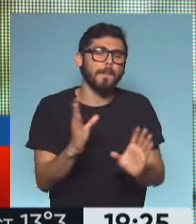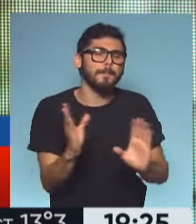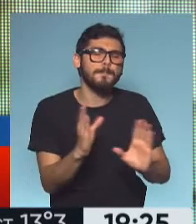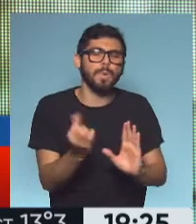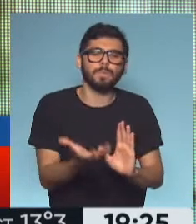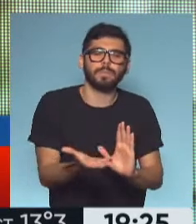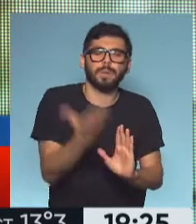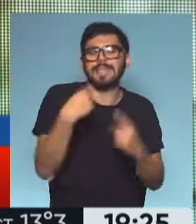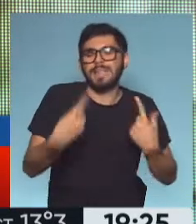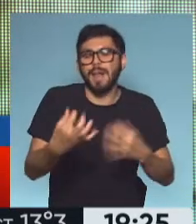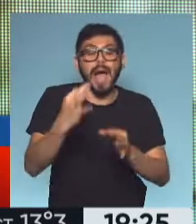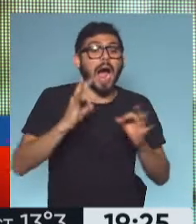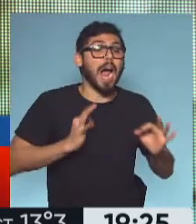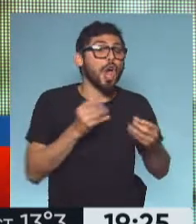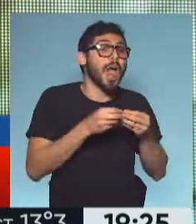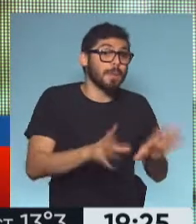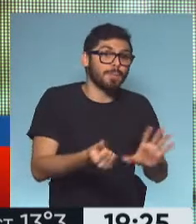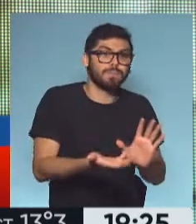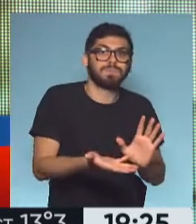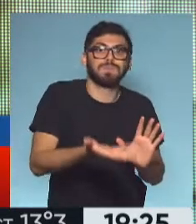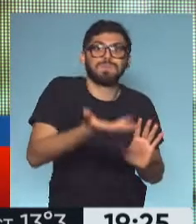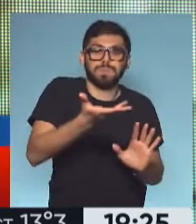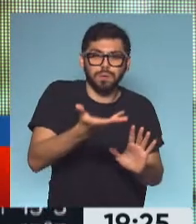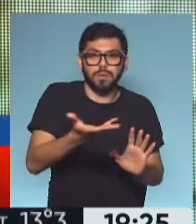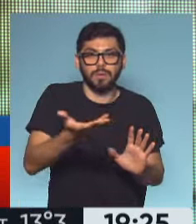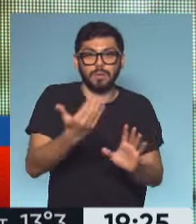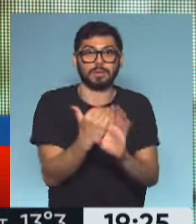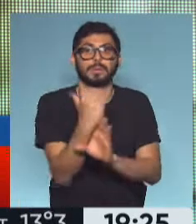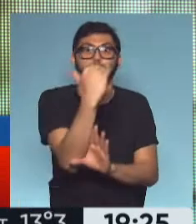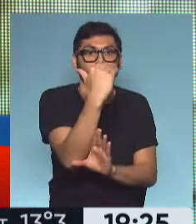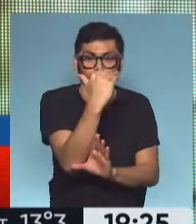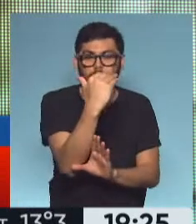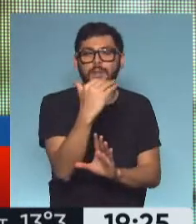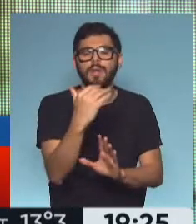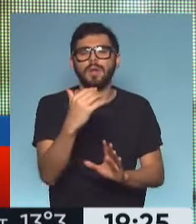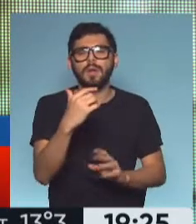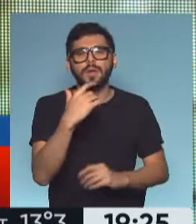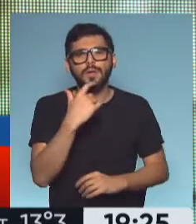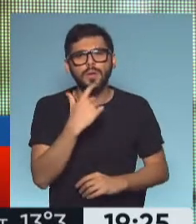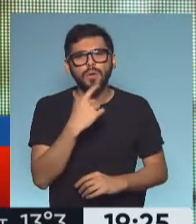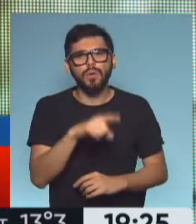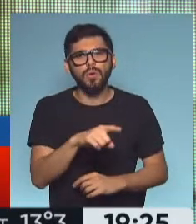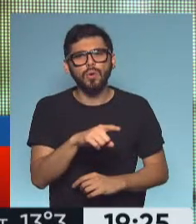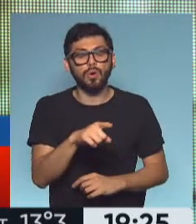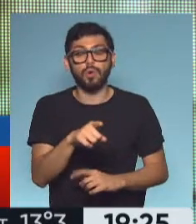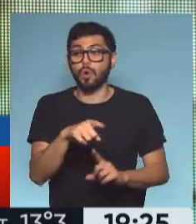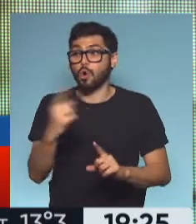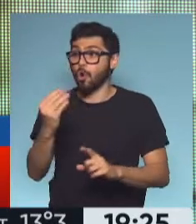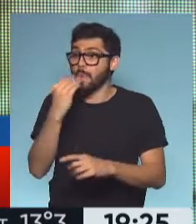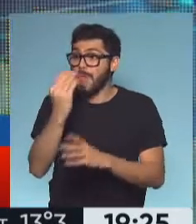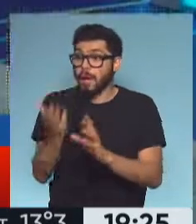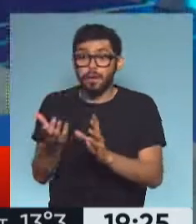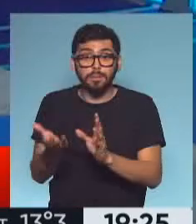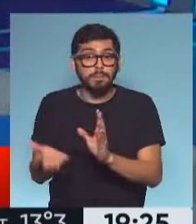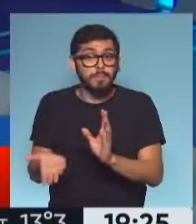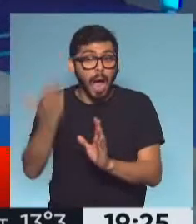como siempre al comienzo de cada año crecen a niveles altísimos por momentos. No solamente es la que más crece en comparación